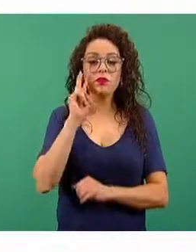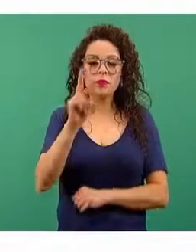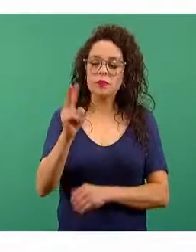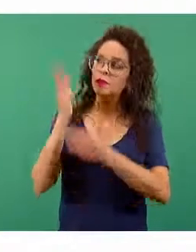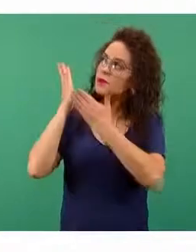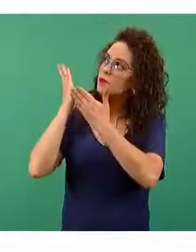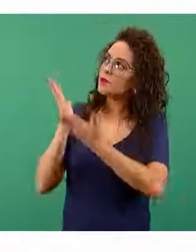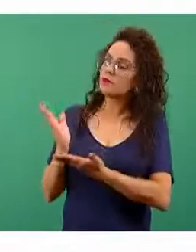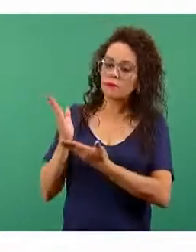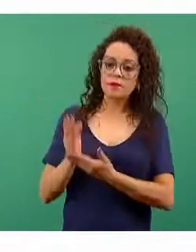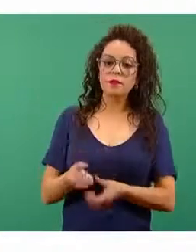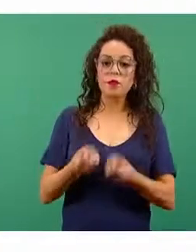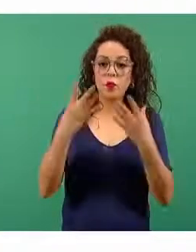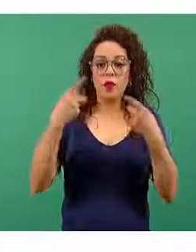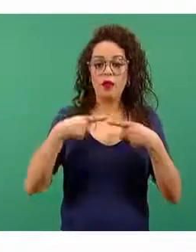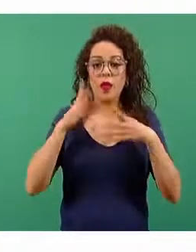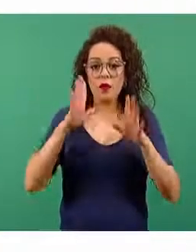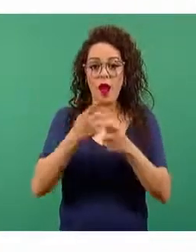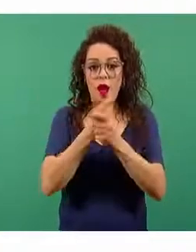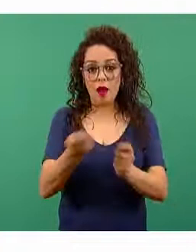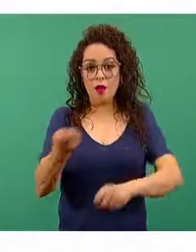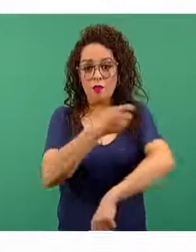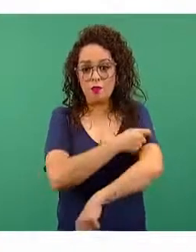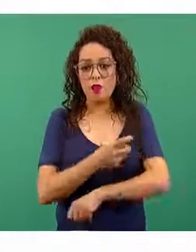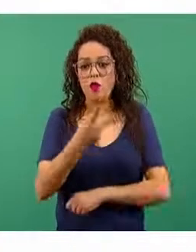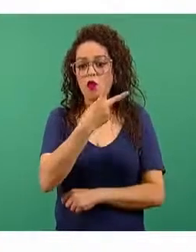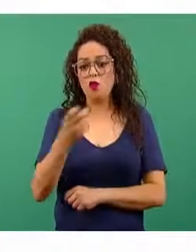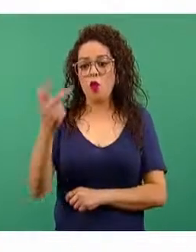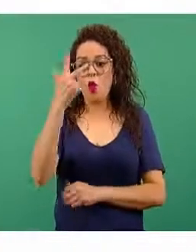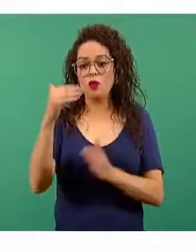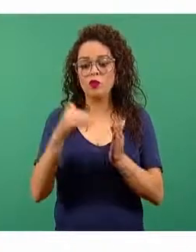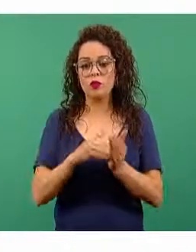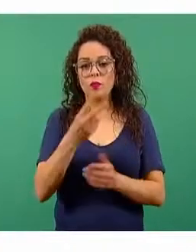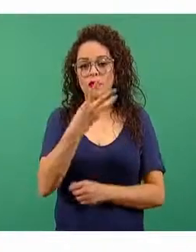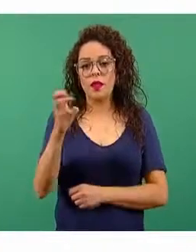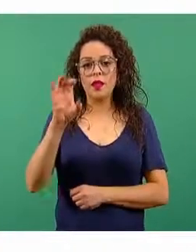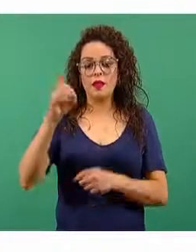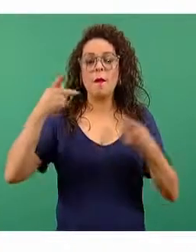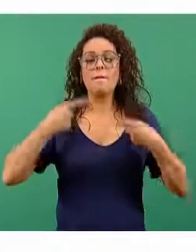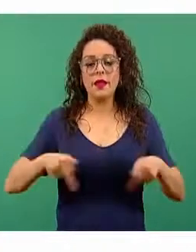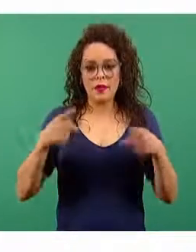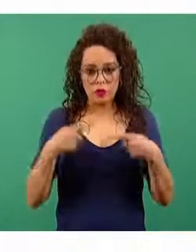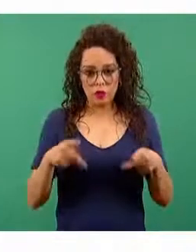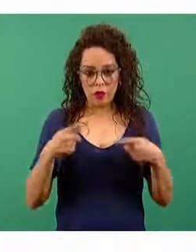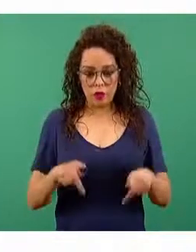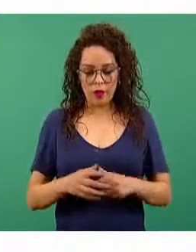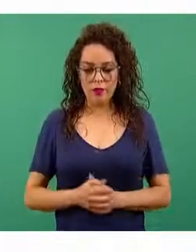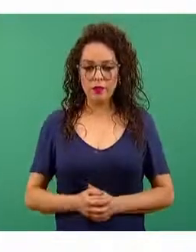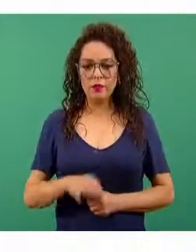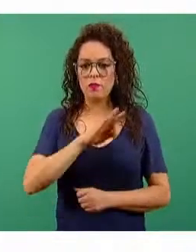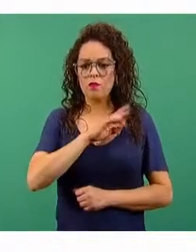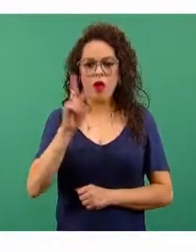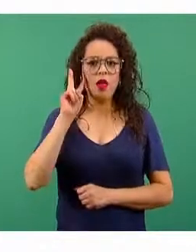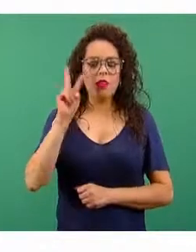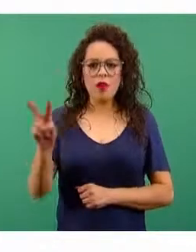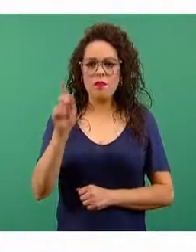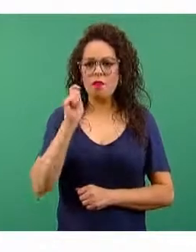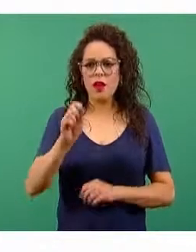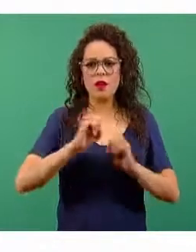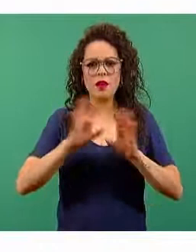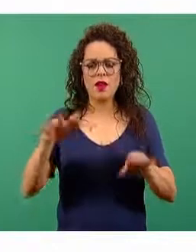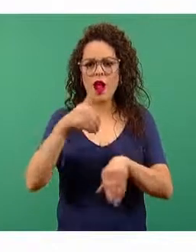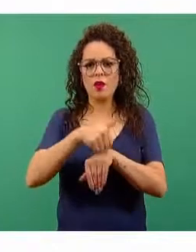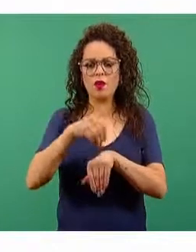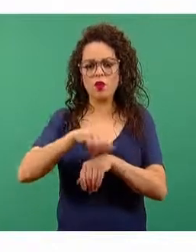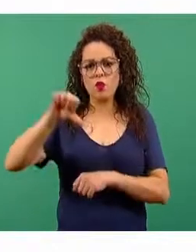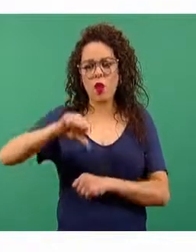vacunar 208,330 personas. Y como hemos recordado ya en otras ocasiones y se muestra por los números que esta mañana